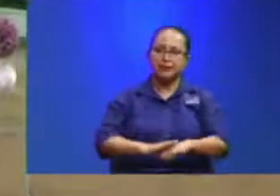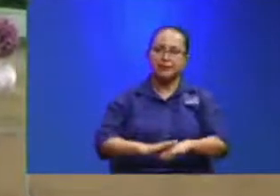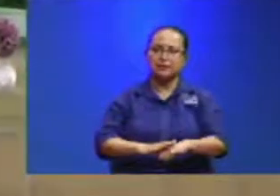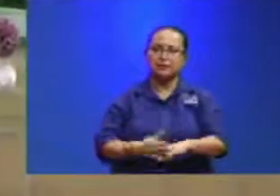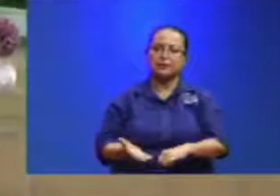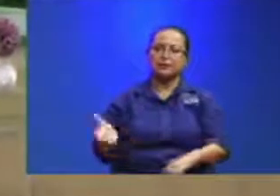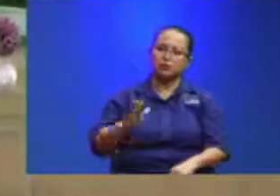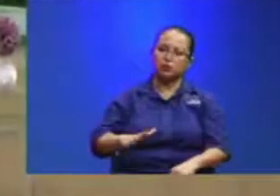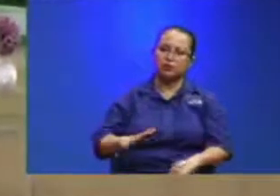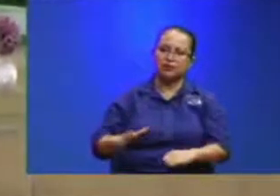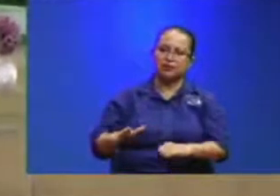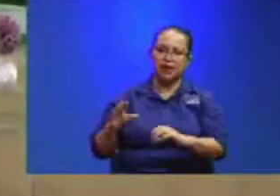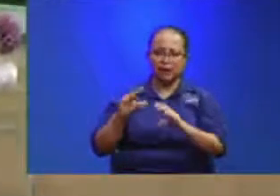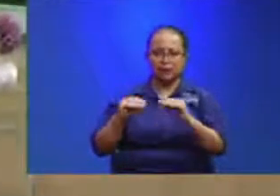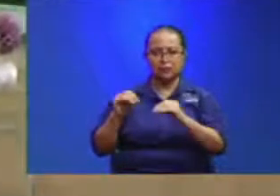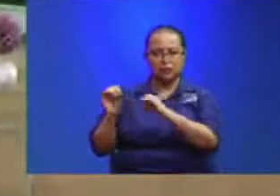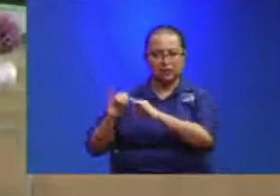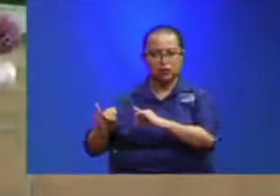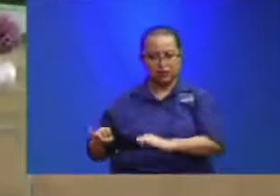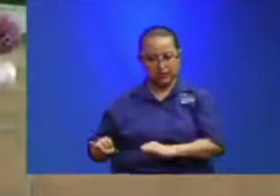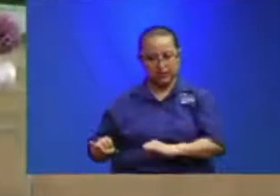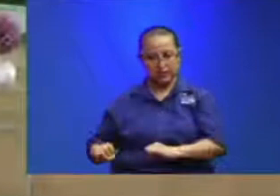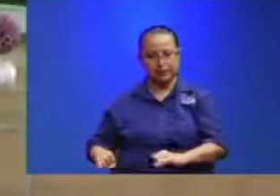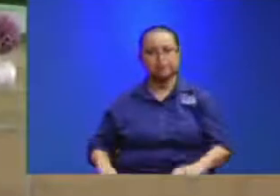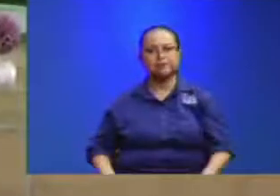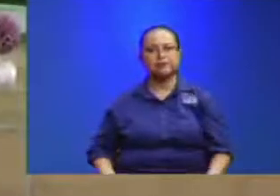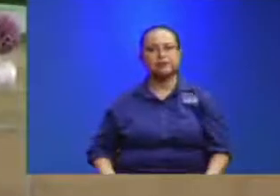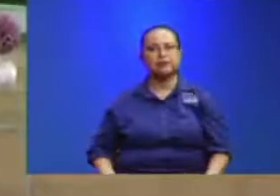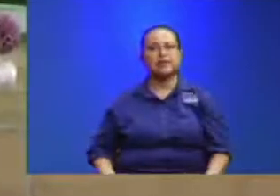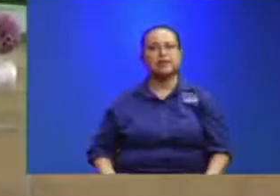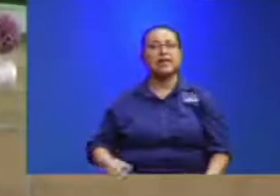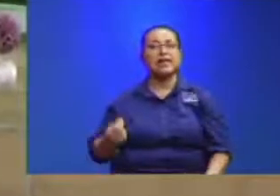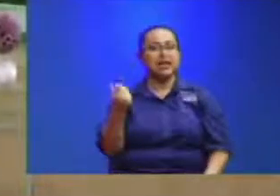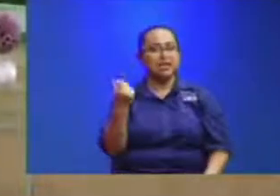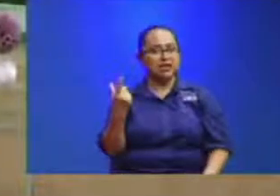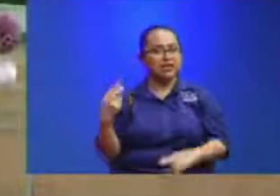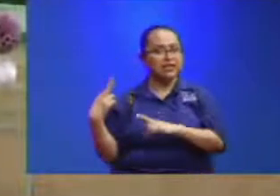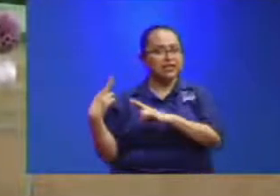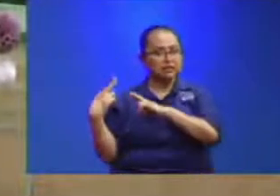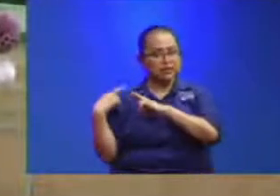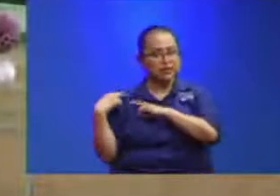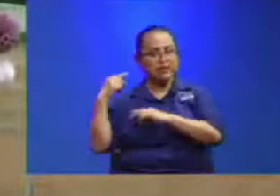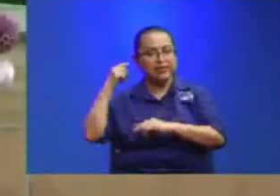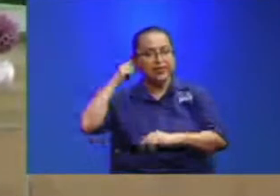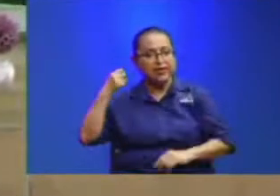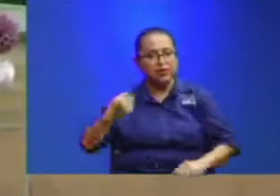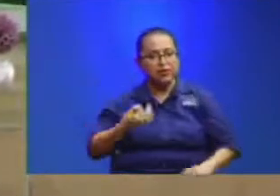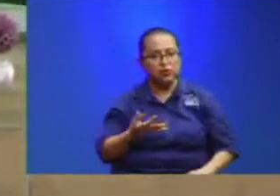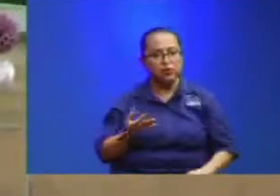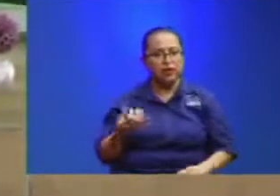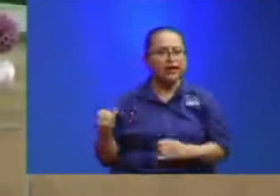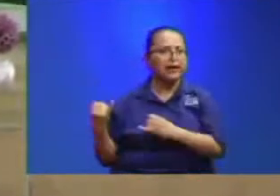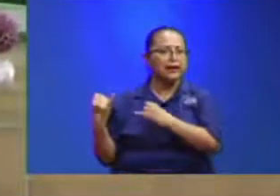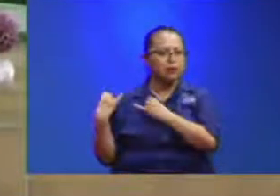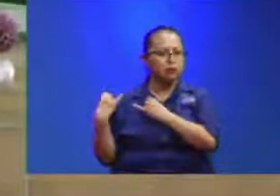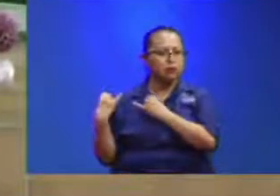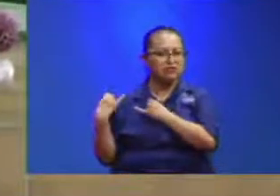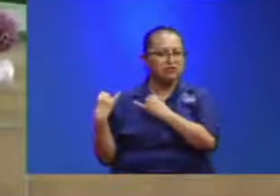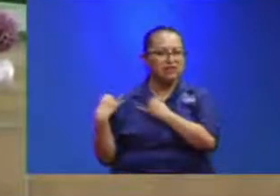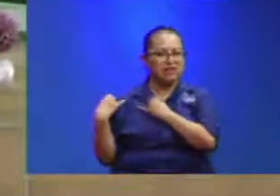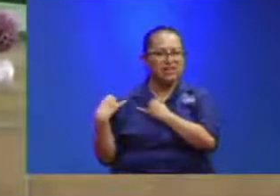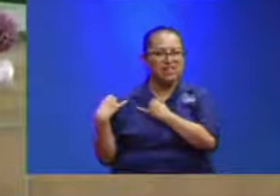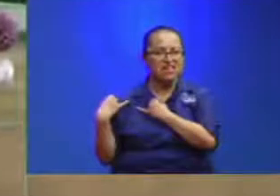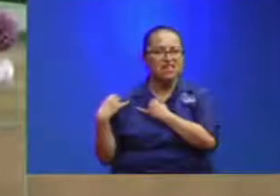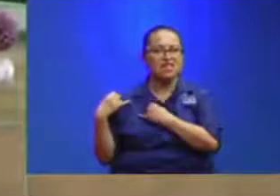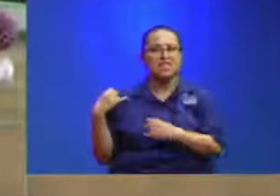no en este versículo lo que yo quería resaltar acá en la falta de responsabilidad de gedeón muy bien híjole dios mío mire pues